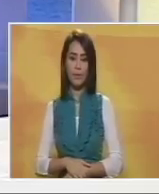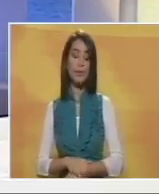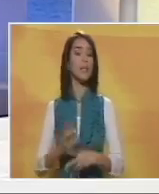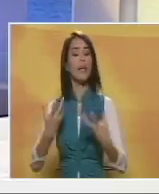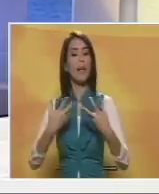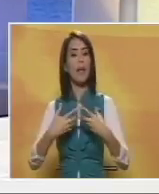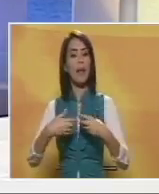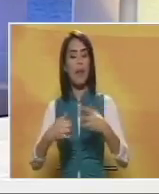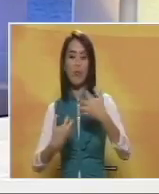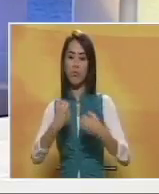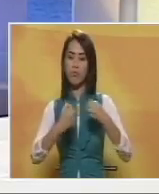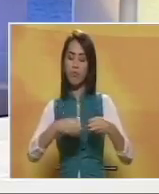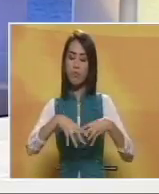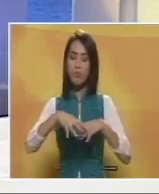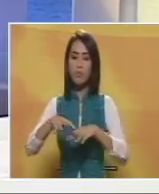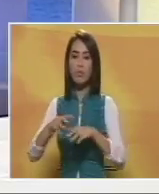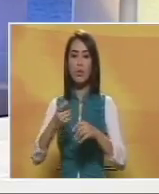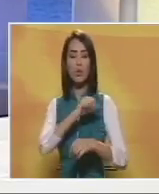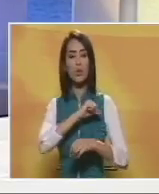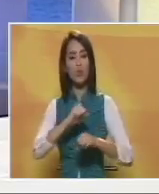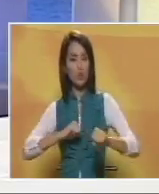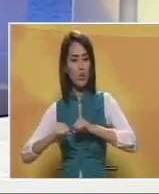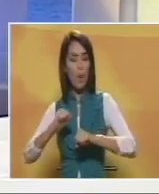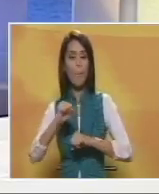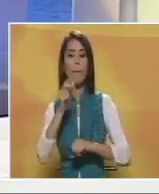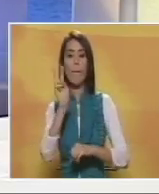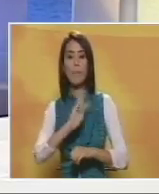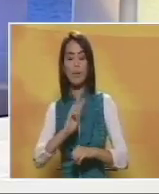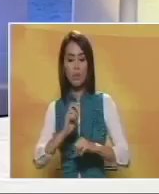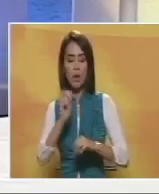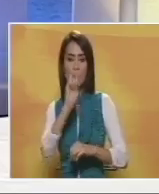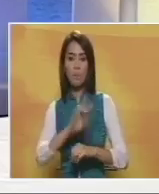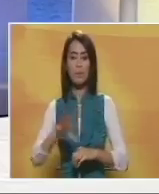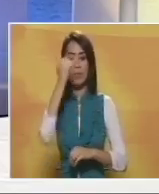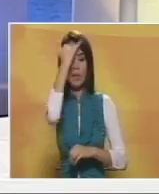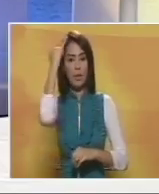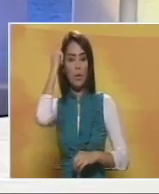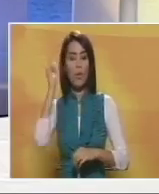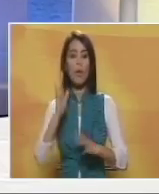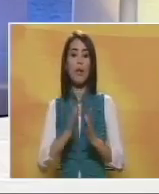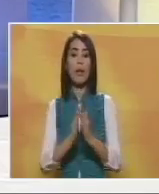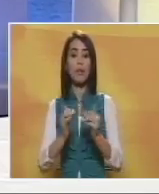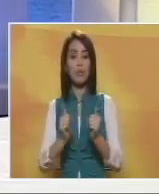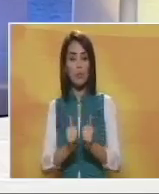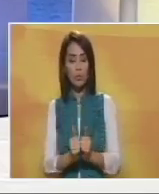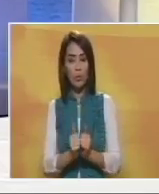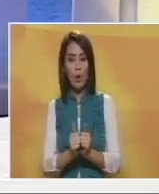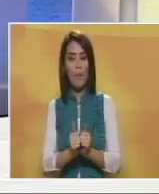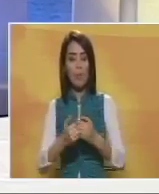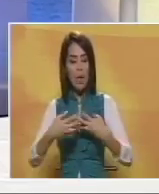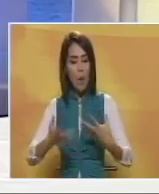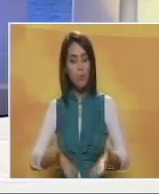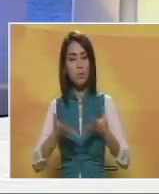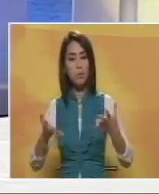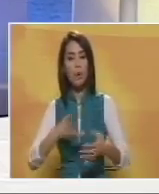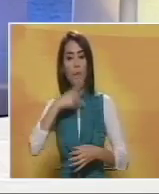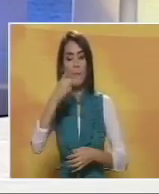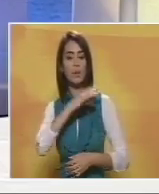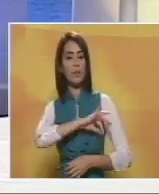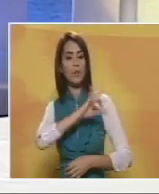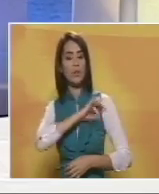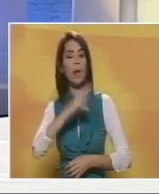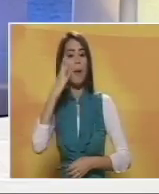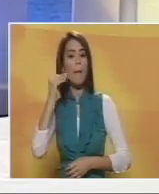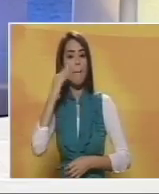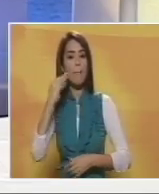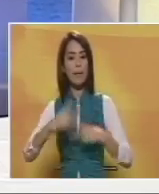Somos Venezuela se desplegó por distintas localidades del estado de Yaracuy y Anzoátegui con la finalidad de promover las políticas sociales y las